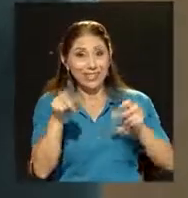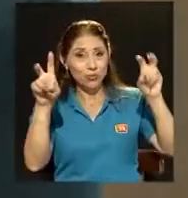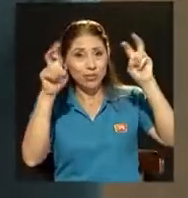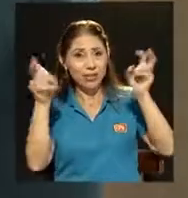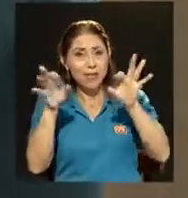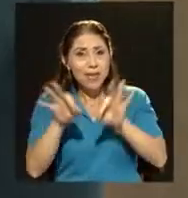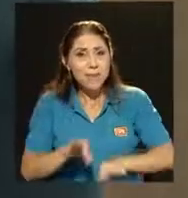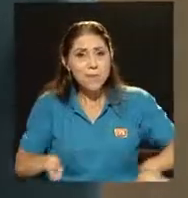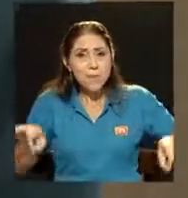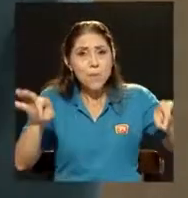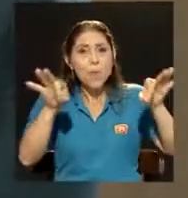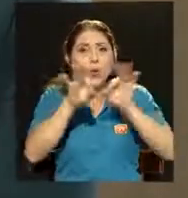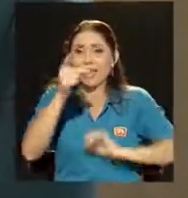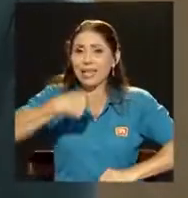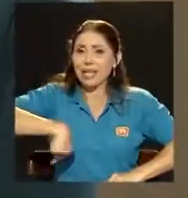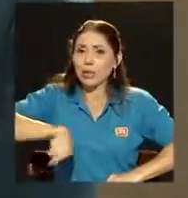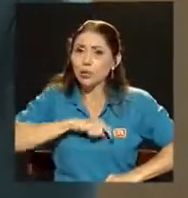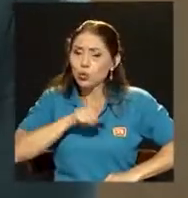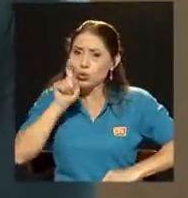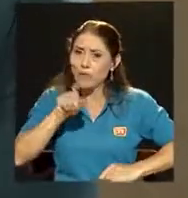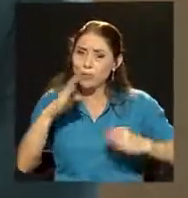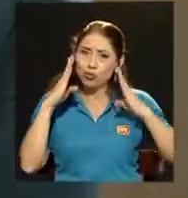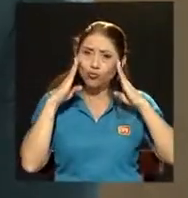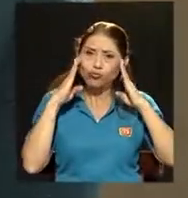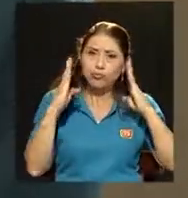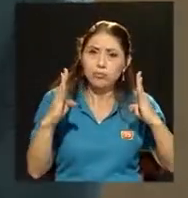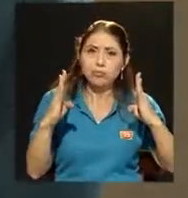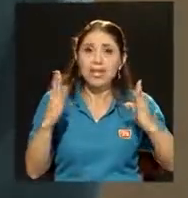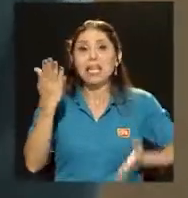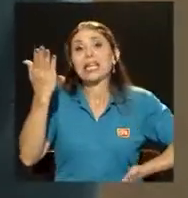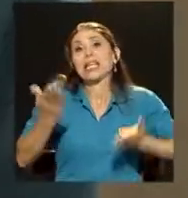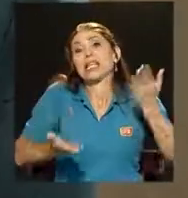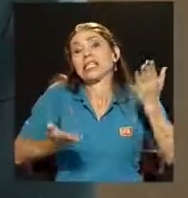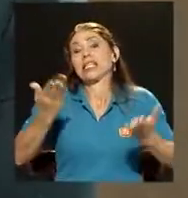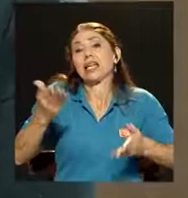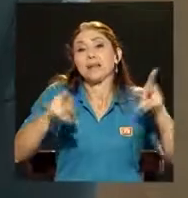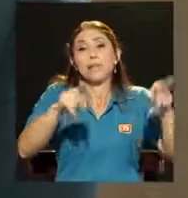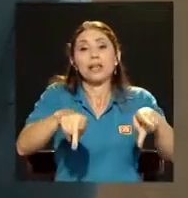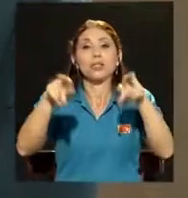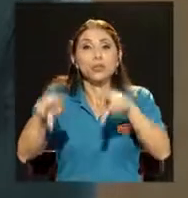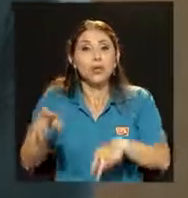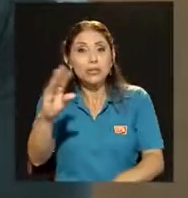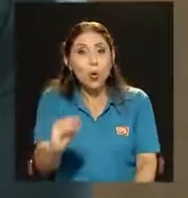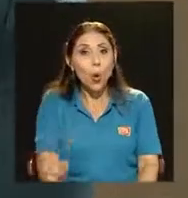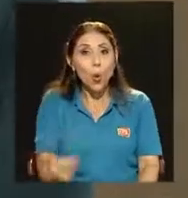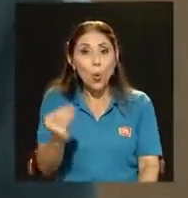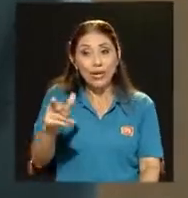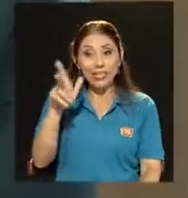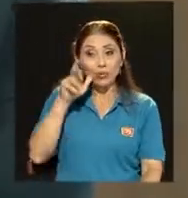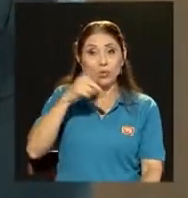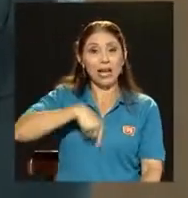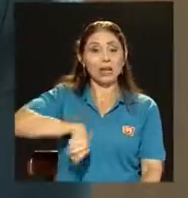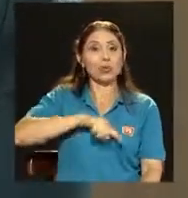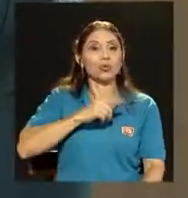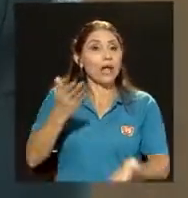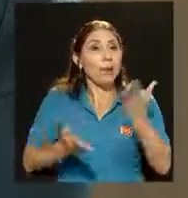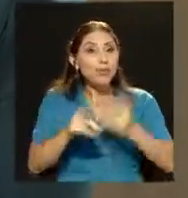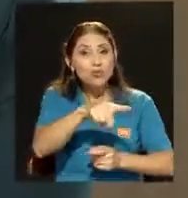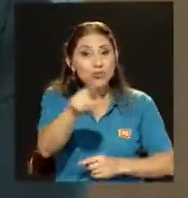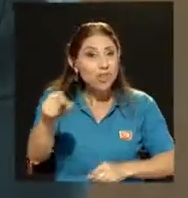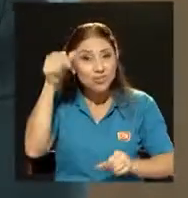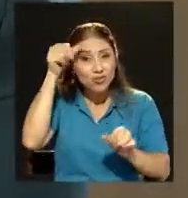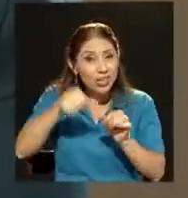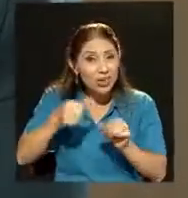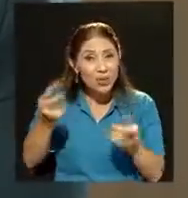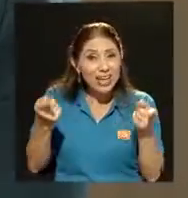cual hay que ponerle atención. Quizás aquí los más jóvenes que nos escuchen probablemente no se recordarán de la década de